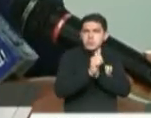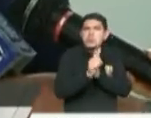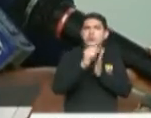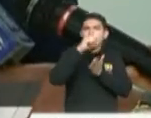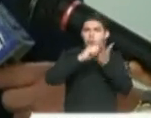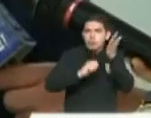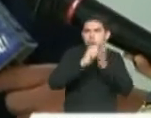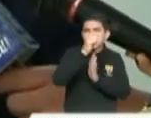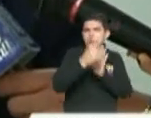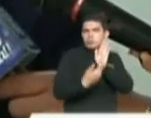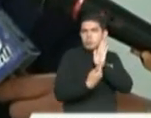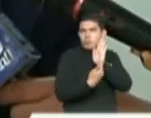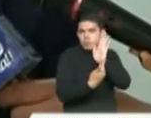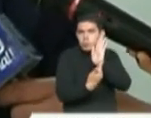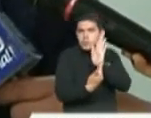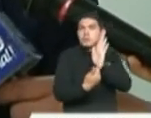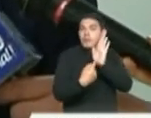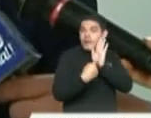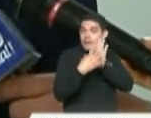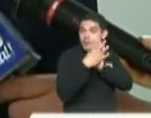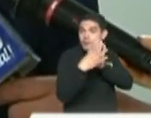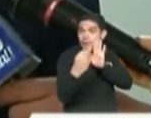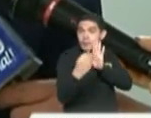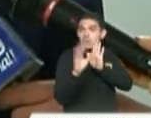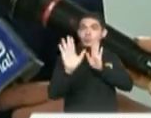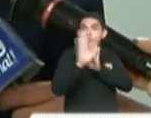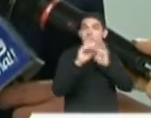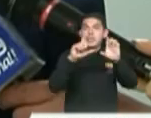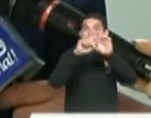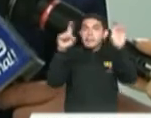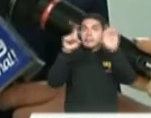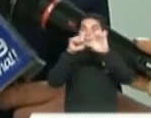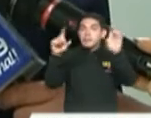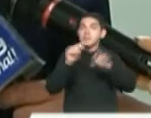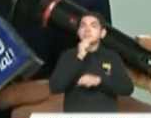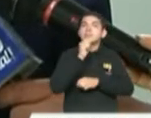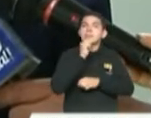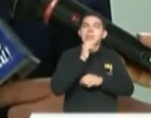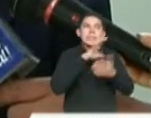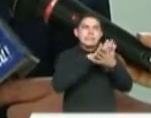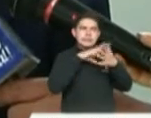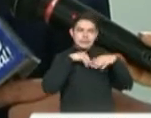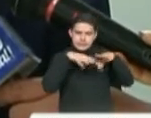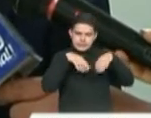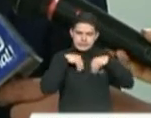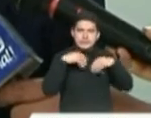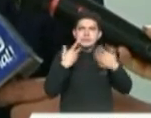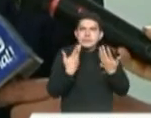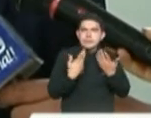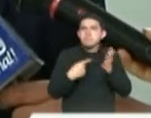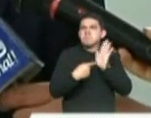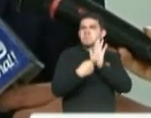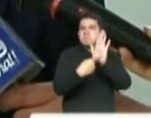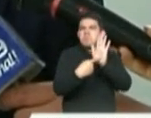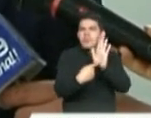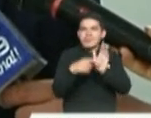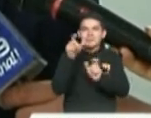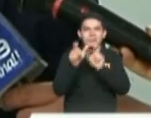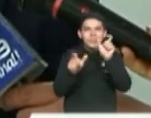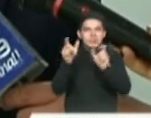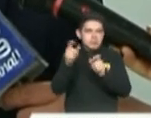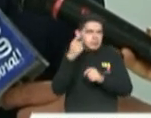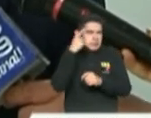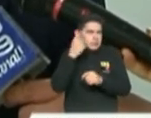o un contrato modelo que las compañías tendrán que cumplir donde específicamente para que la ciudadanía